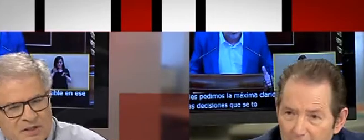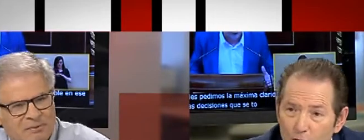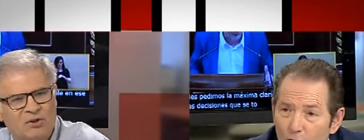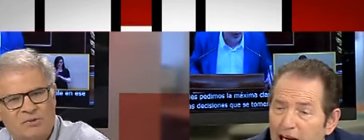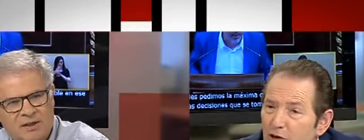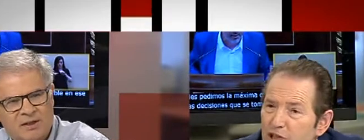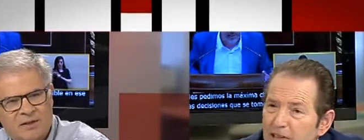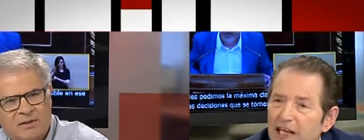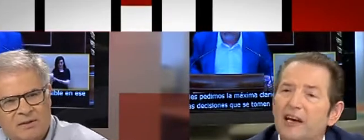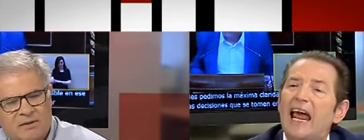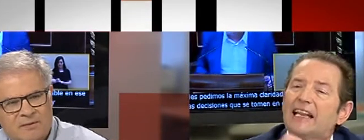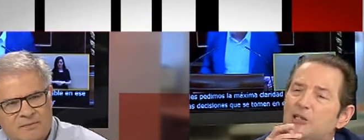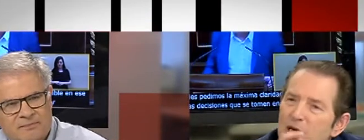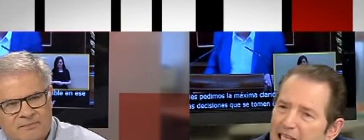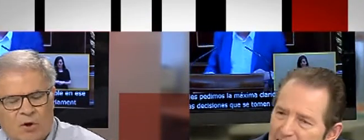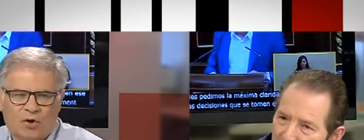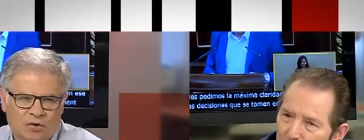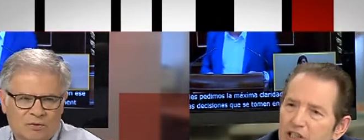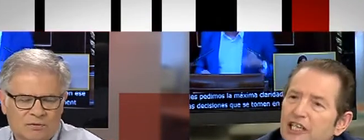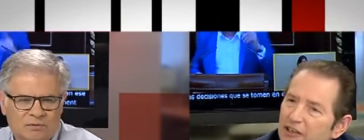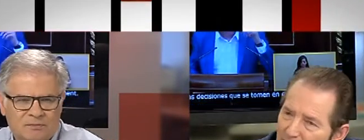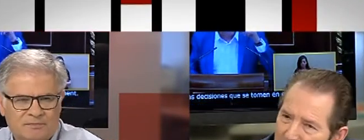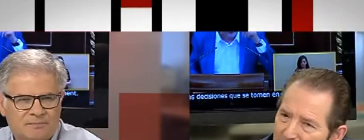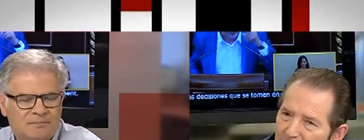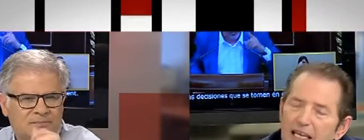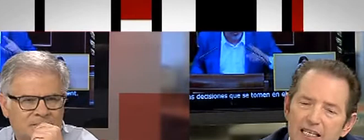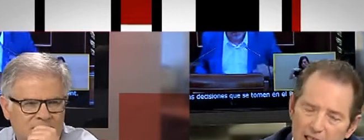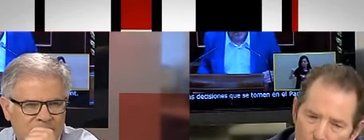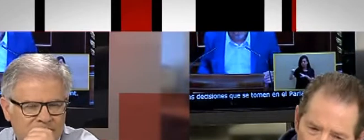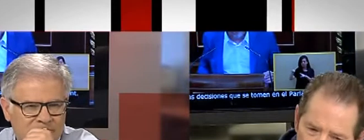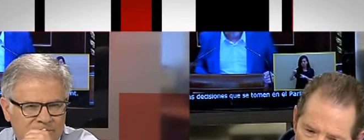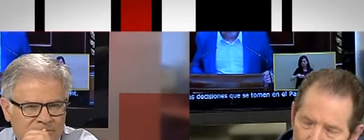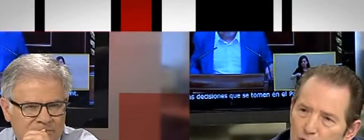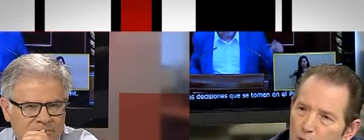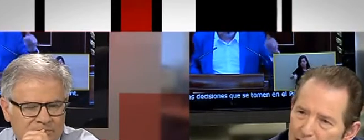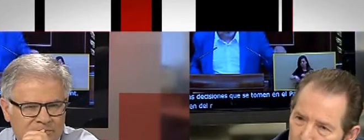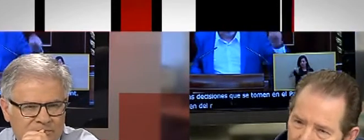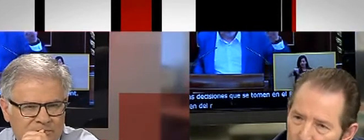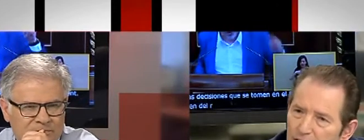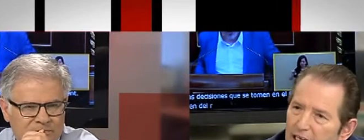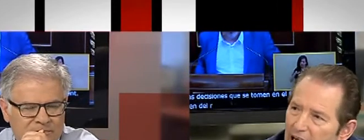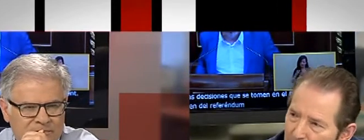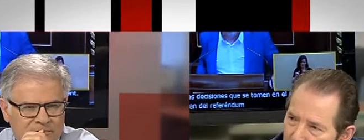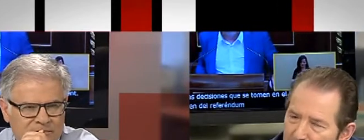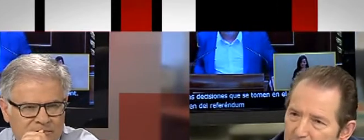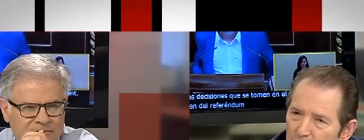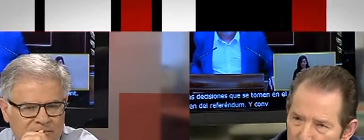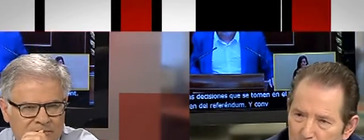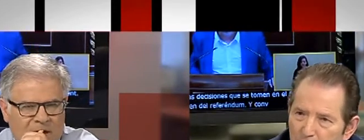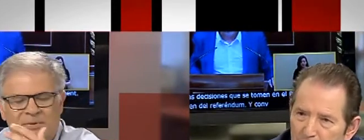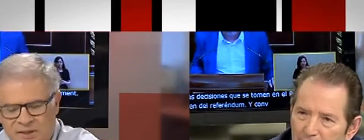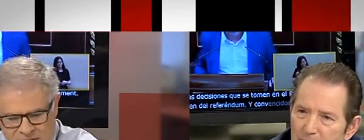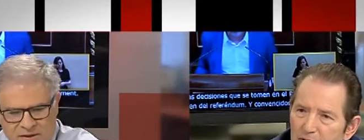la razón fundamental decir después de las elecciones de diciembre sí unidos podemos hubiera votado a pedro sánchez